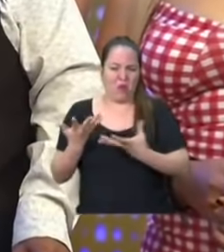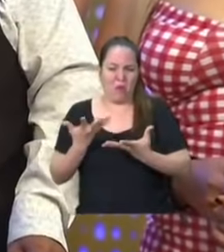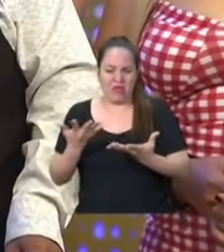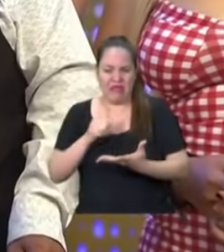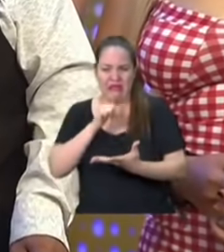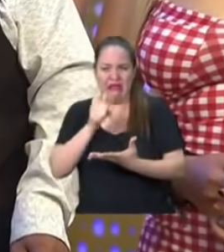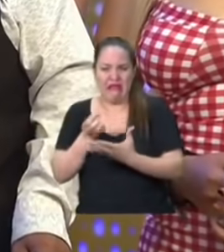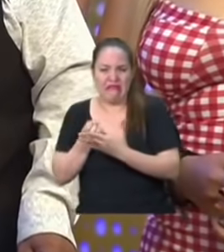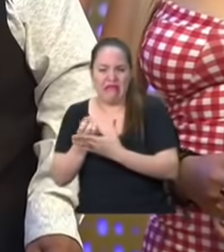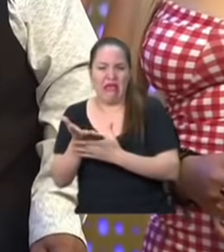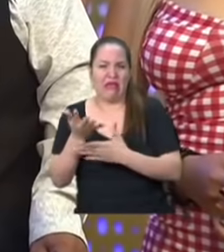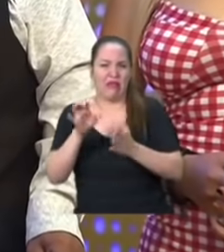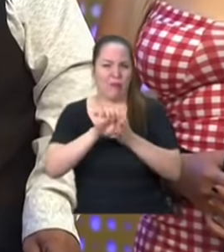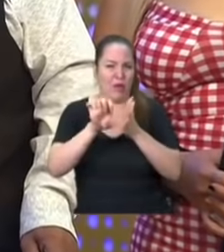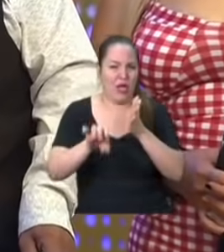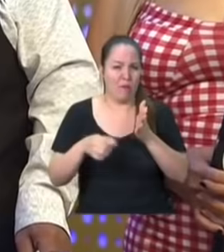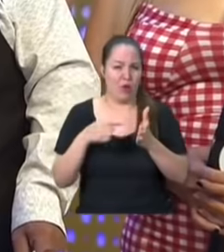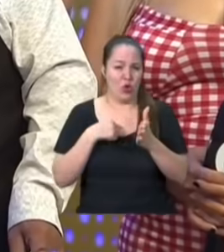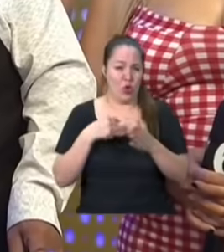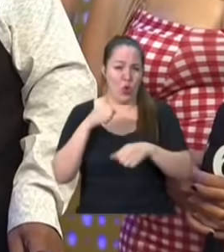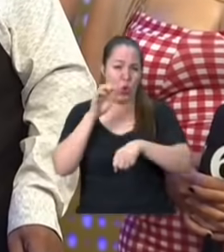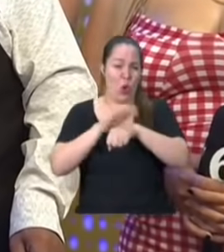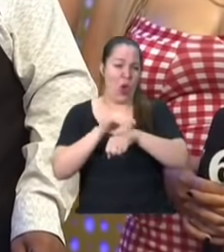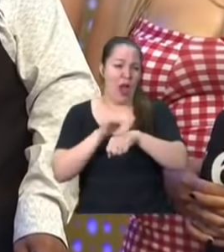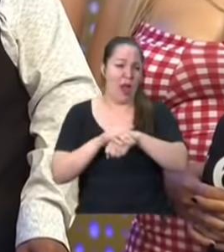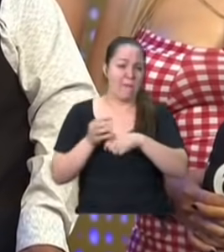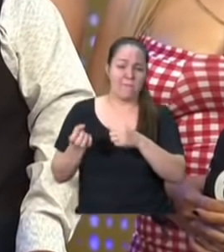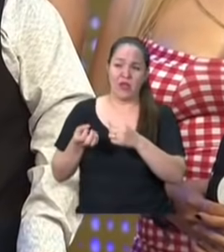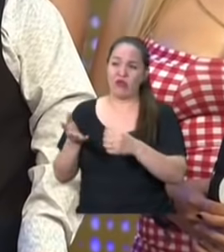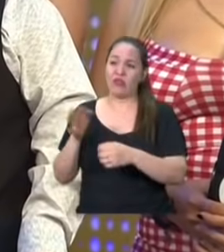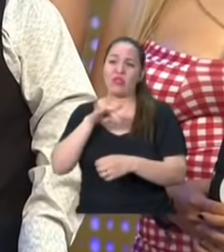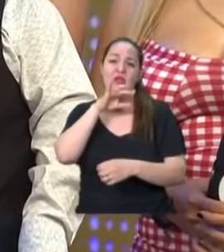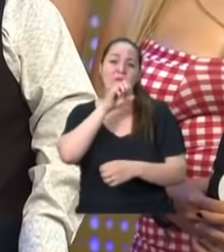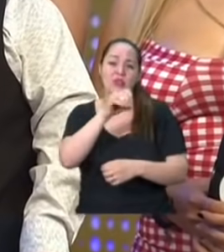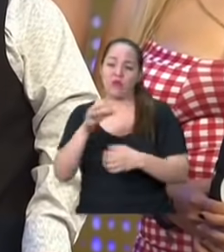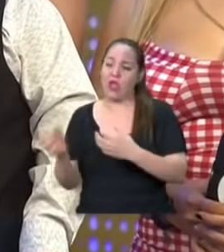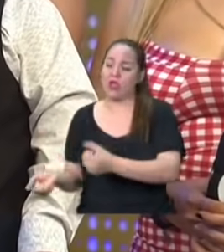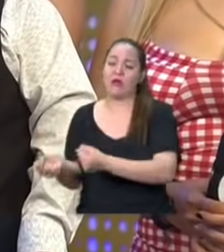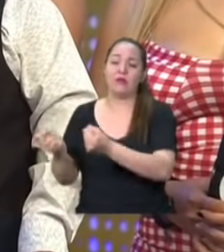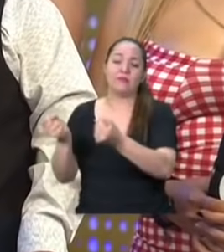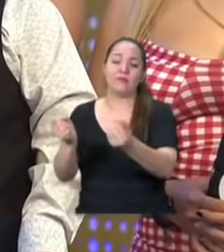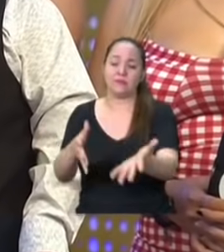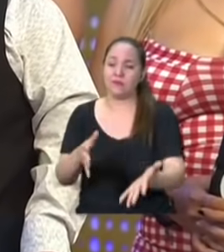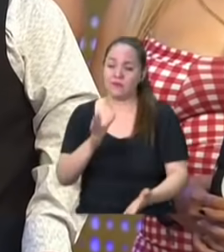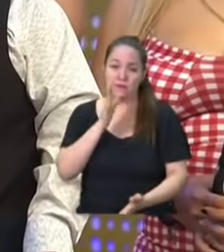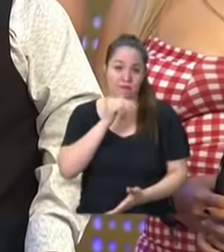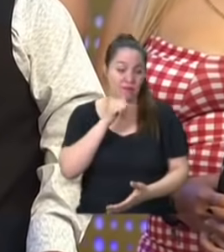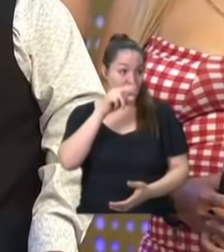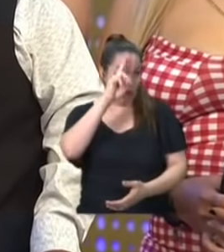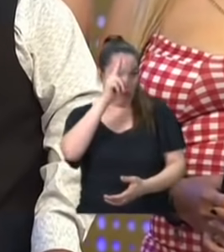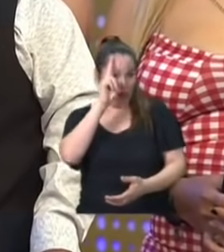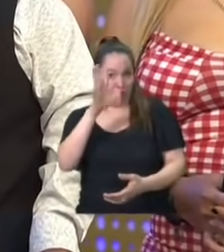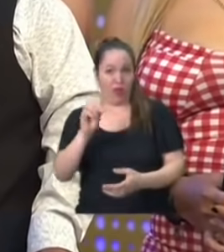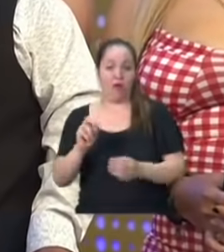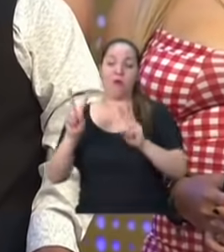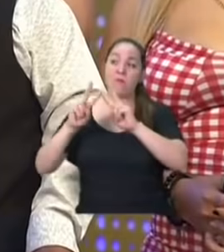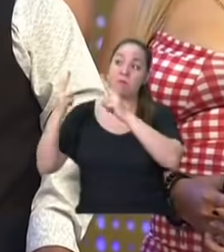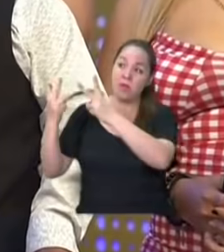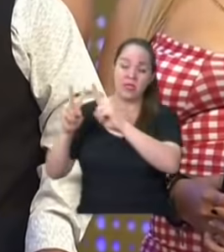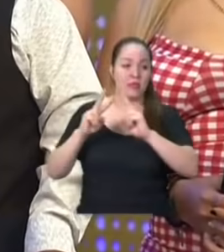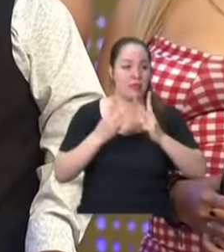Me prohibía, por ejemplo, salir a tirar la basura allá afuera en la calle. Me prohibía saludar a los